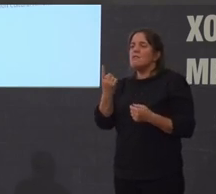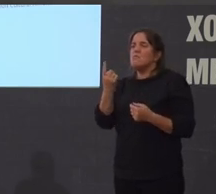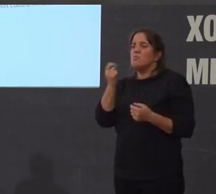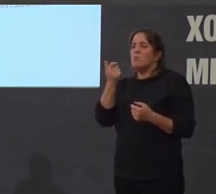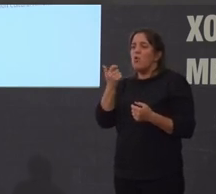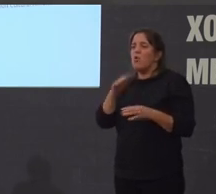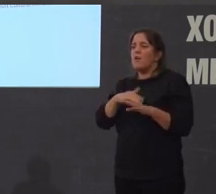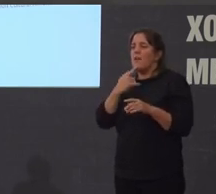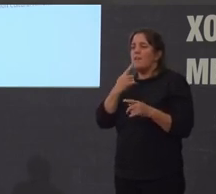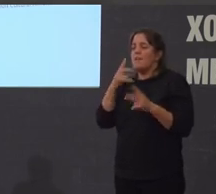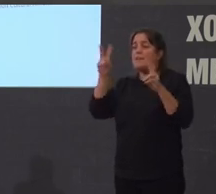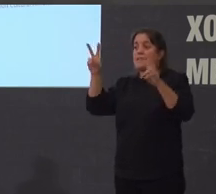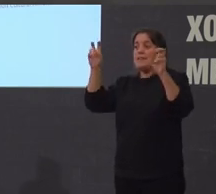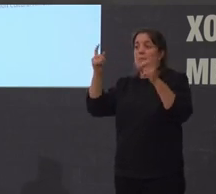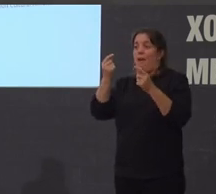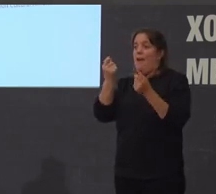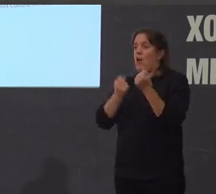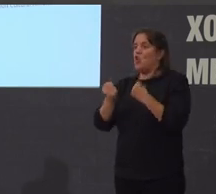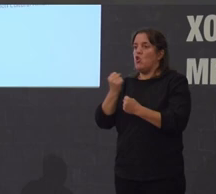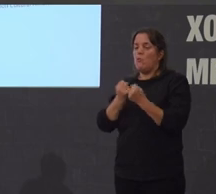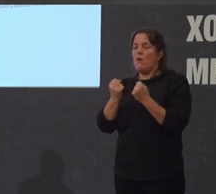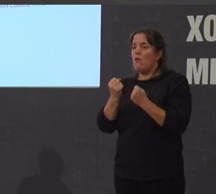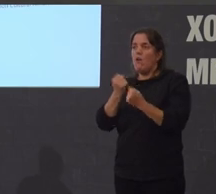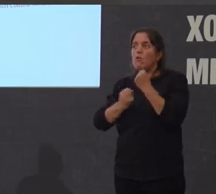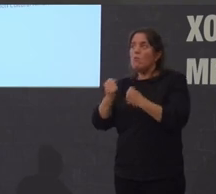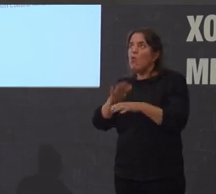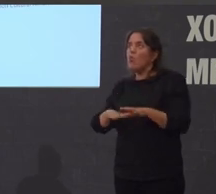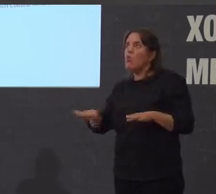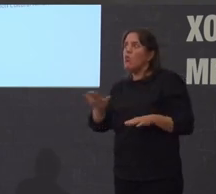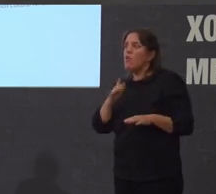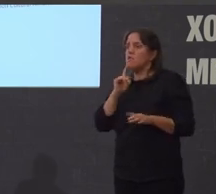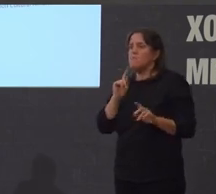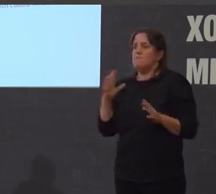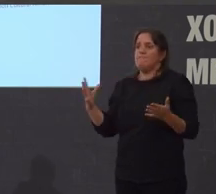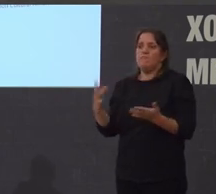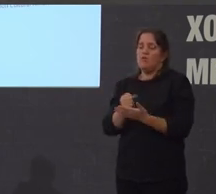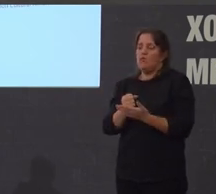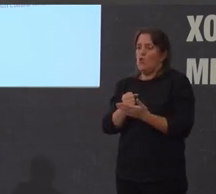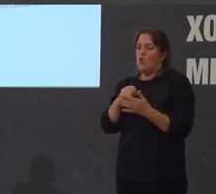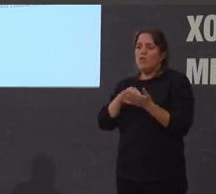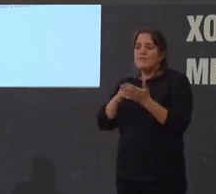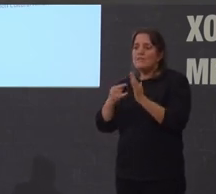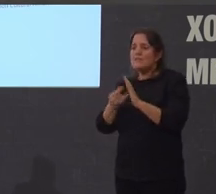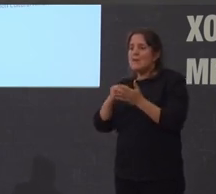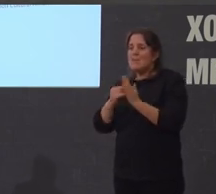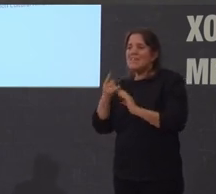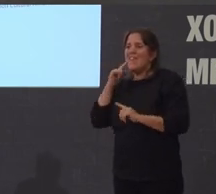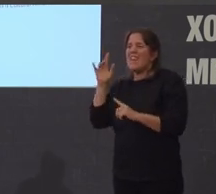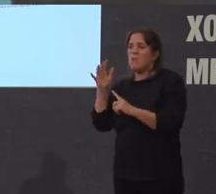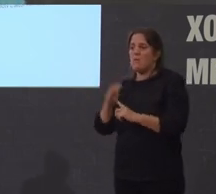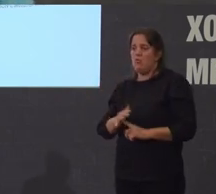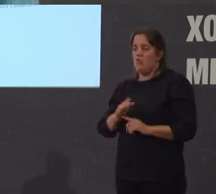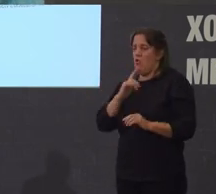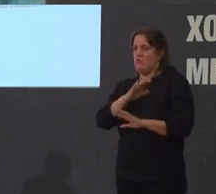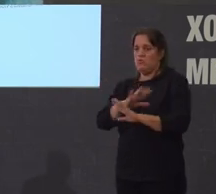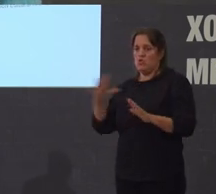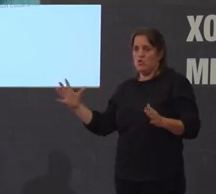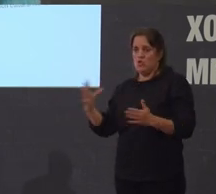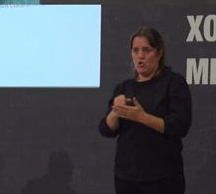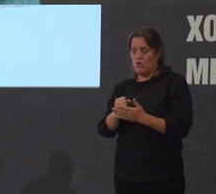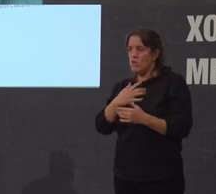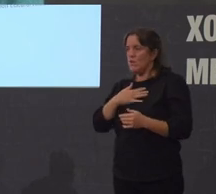o factor económico está presente en todas las formas de represión un ejemplo